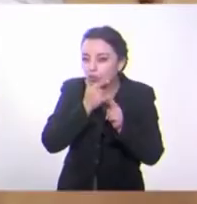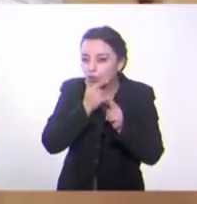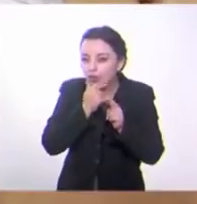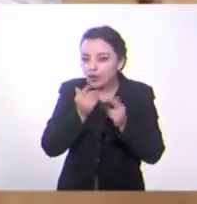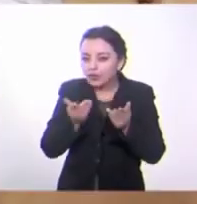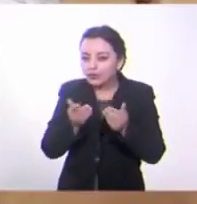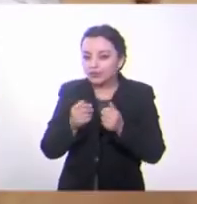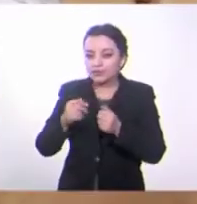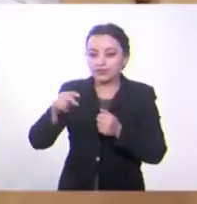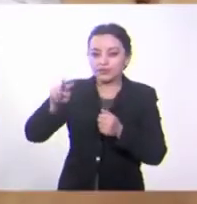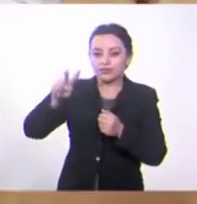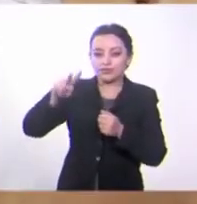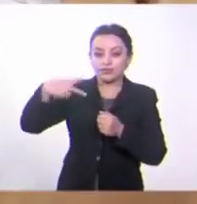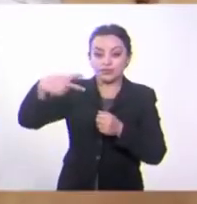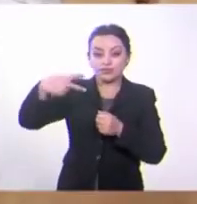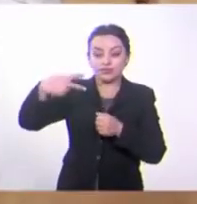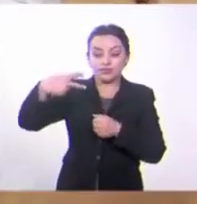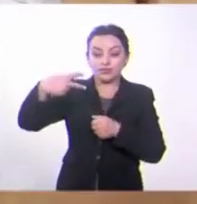sale.